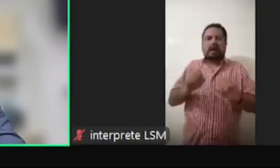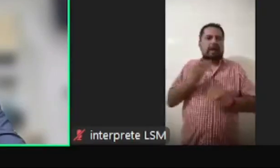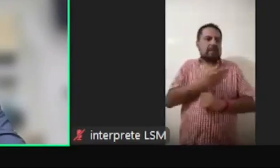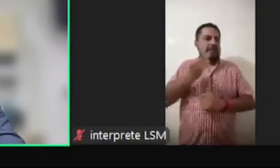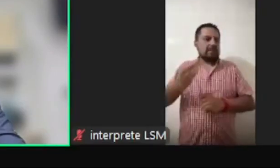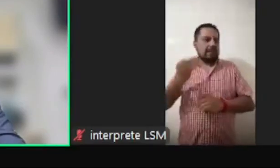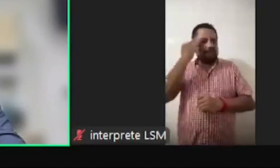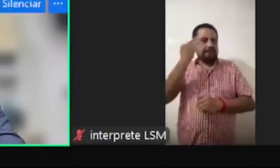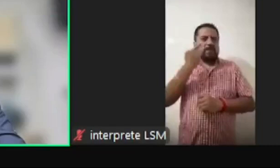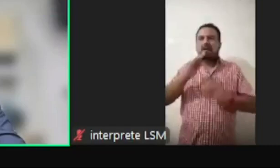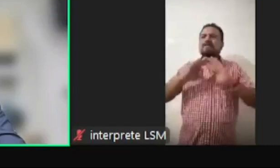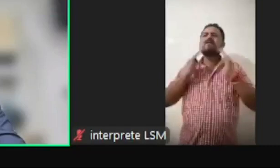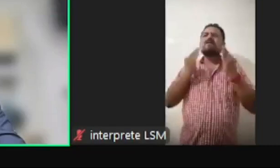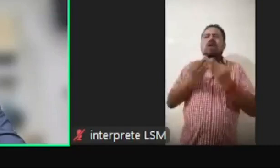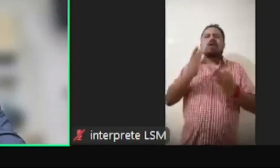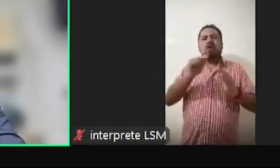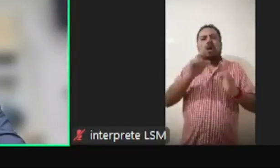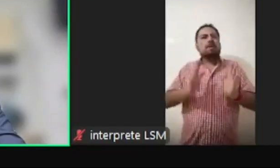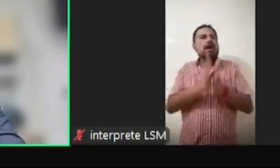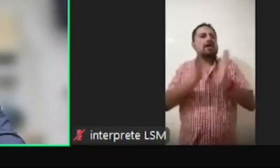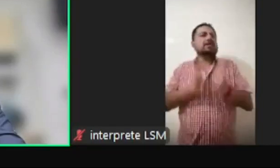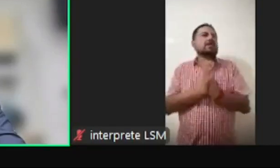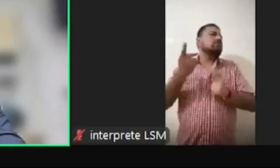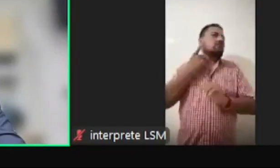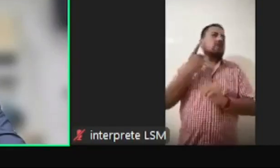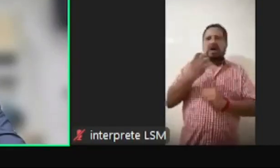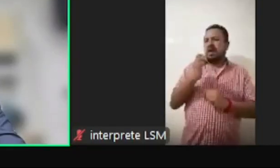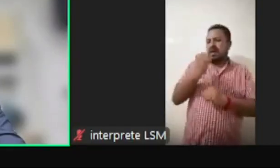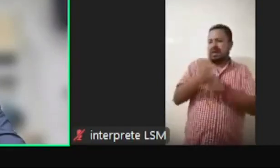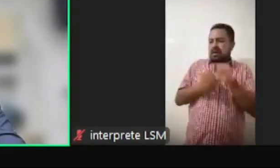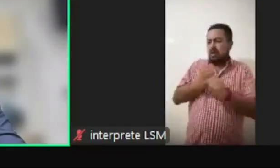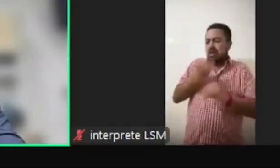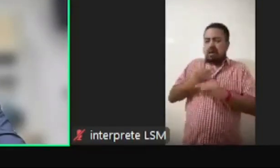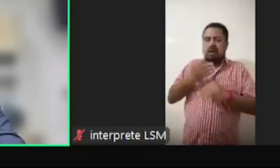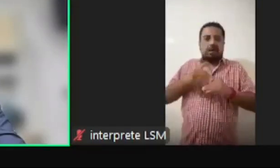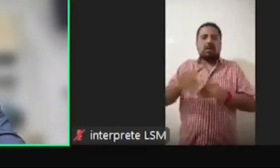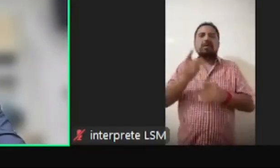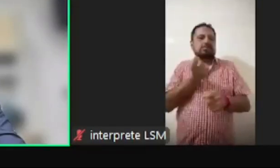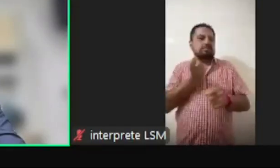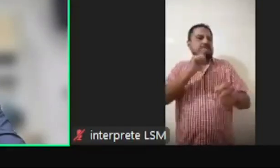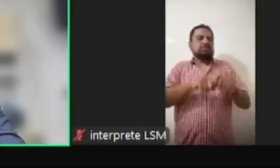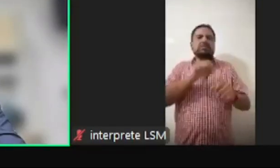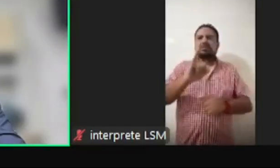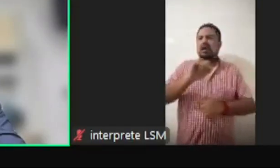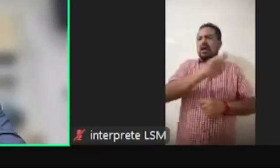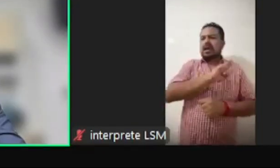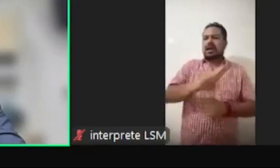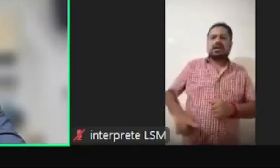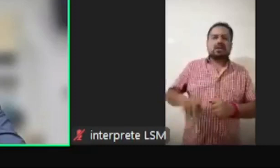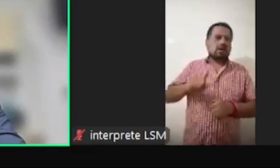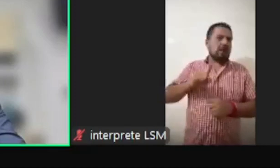participar políticamente en Morena en enero de este año, y sin embargo fue registrado a regidor por Acapulco de Juárez.